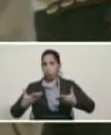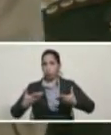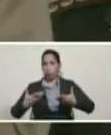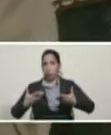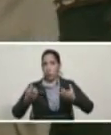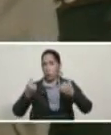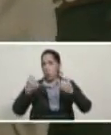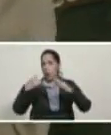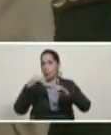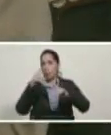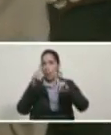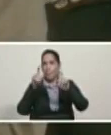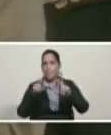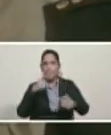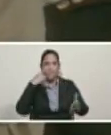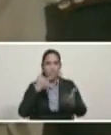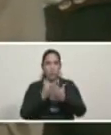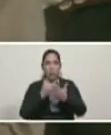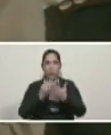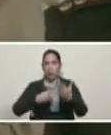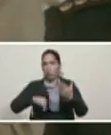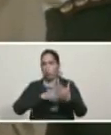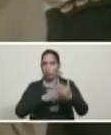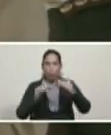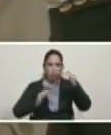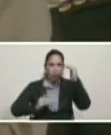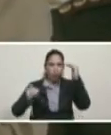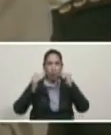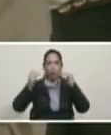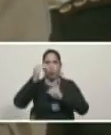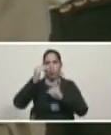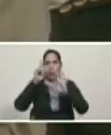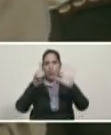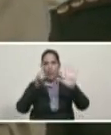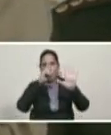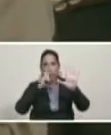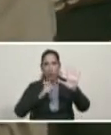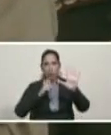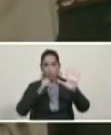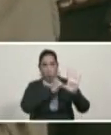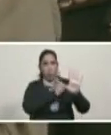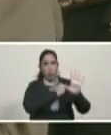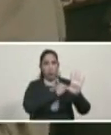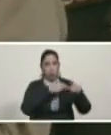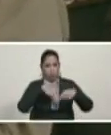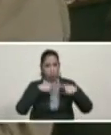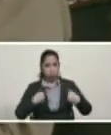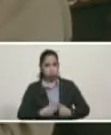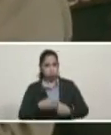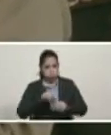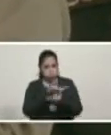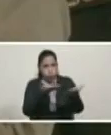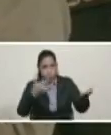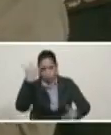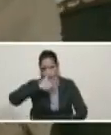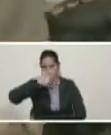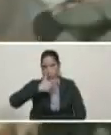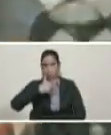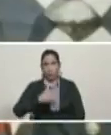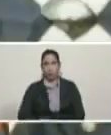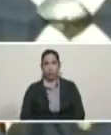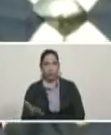¿Cuántas pruebas hemos pasado en 6 años? Piensen ustedes, compatriotas, con sinceridades en su corazón.